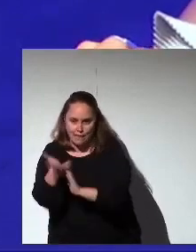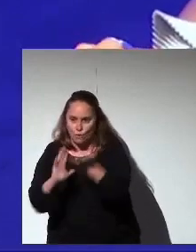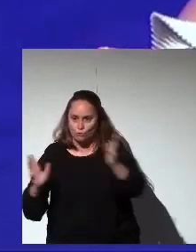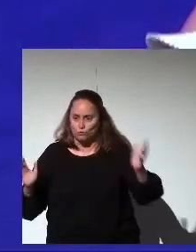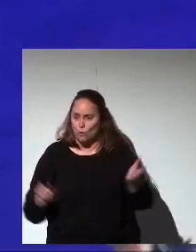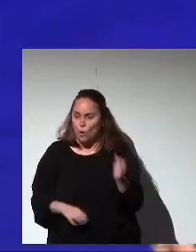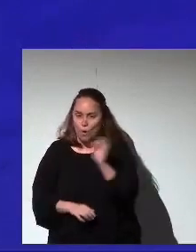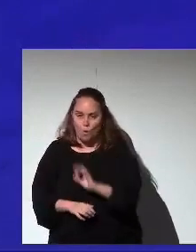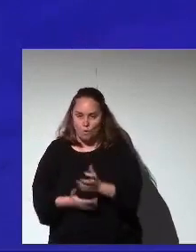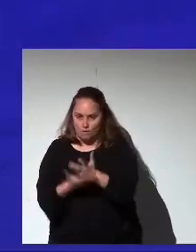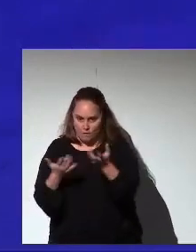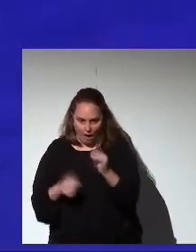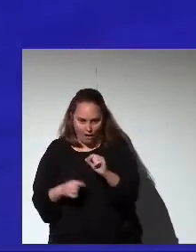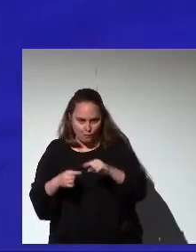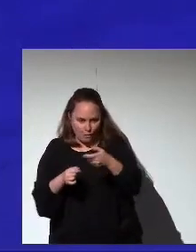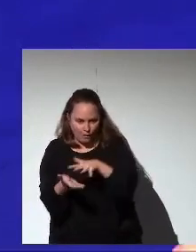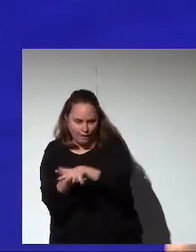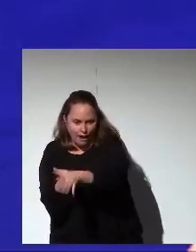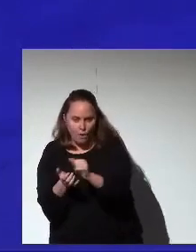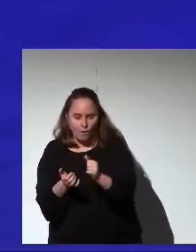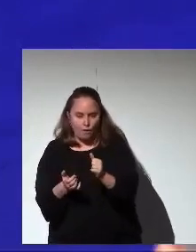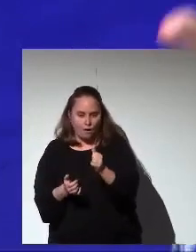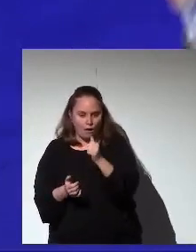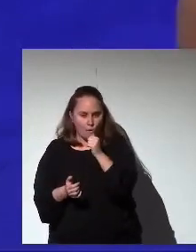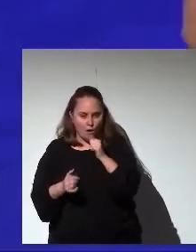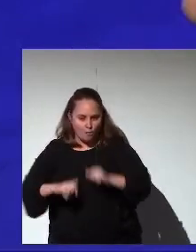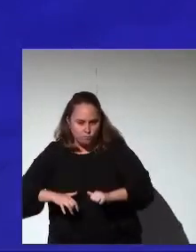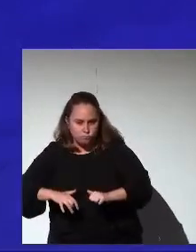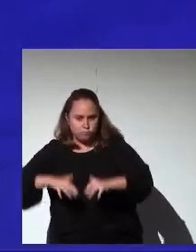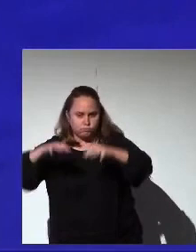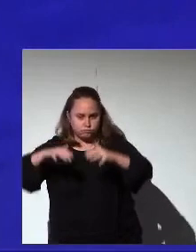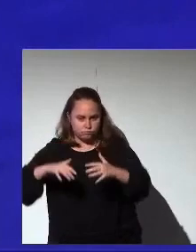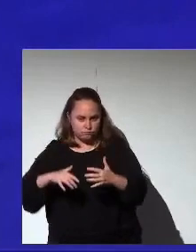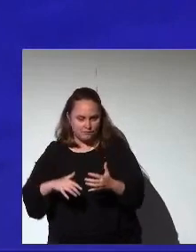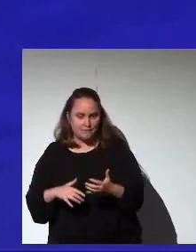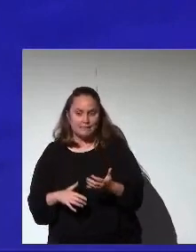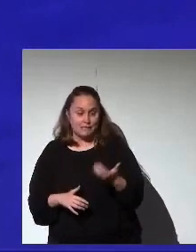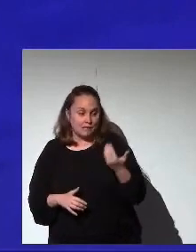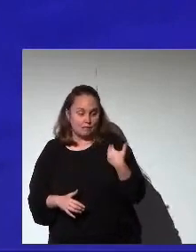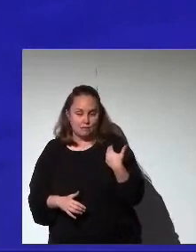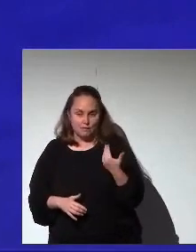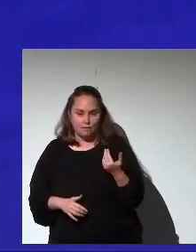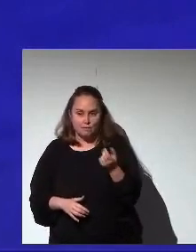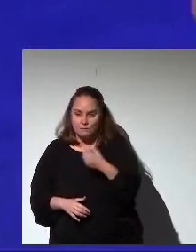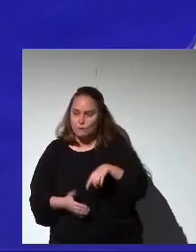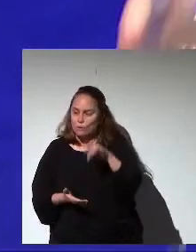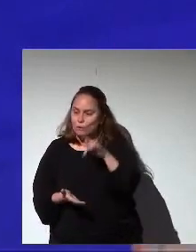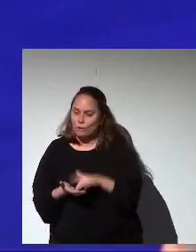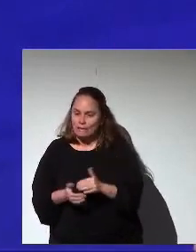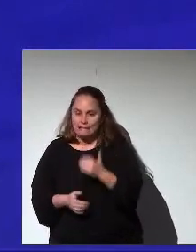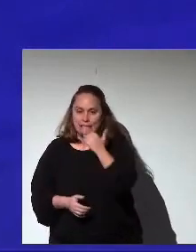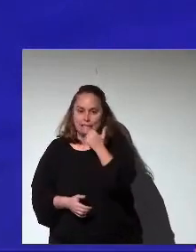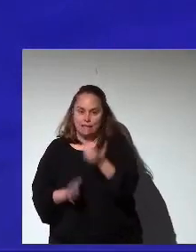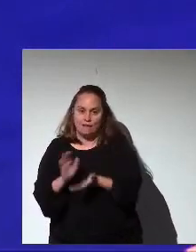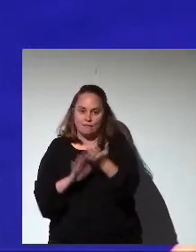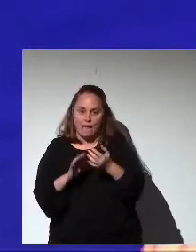teniendo sus repercusiones en inundaciones. Hace poco, pues por ejemplo, habéis tenido aquí un amago de